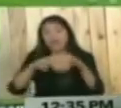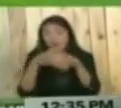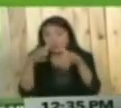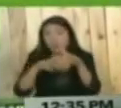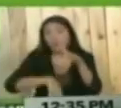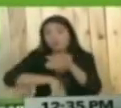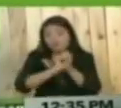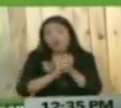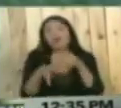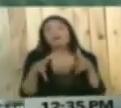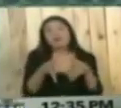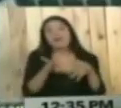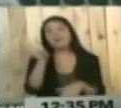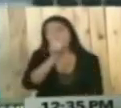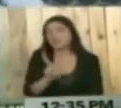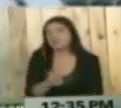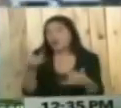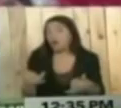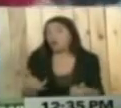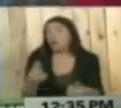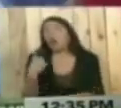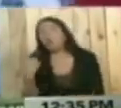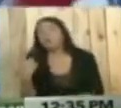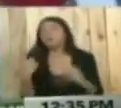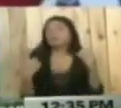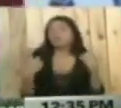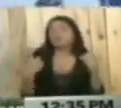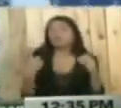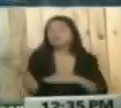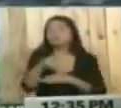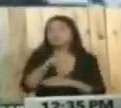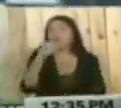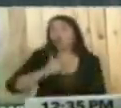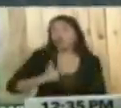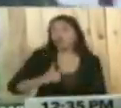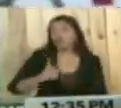tanto, 1-0 sobre Canadá y le estaría dando